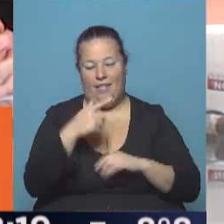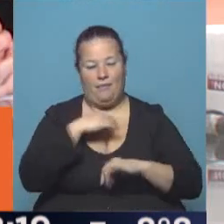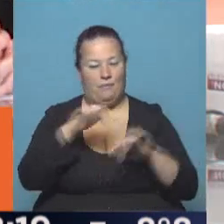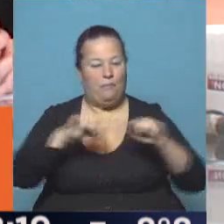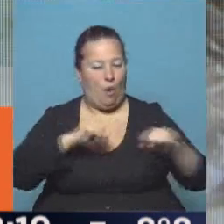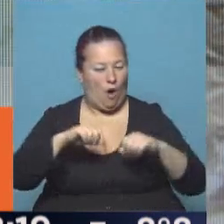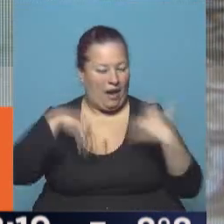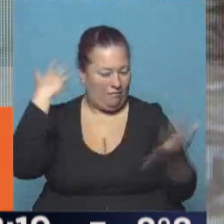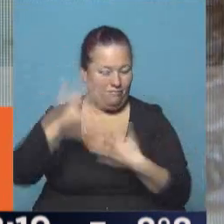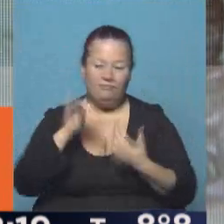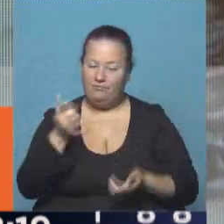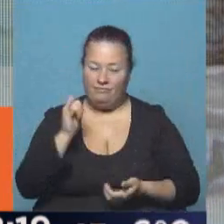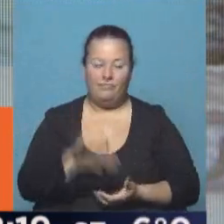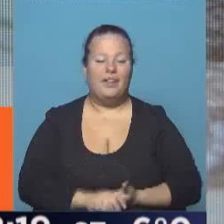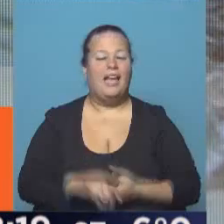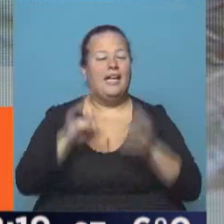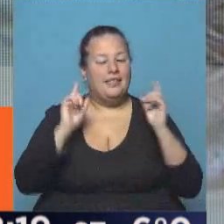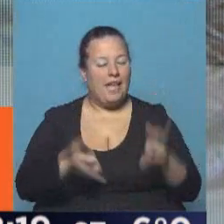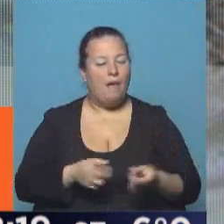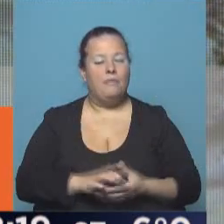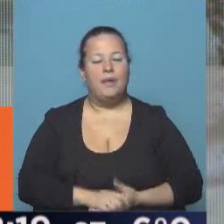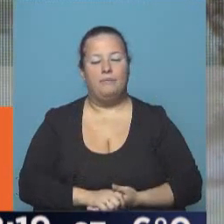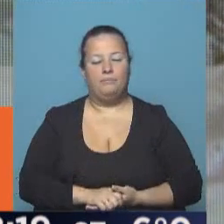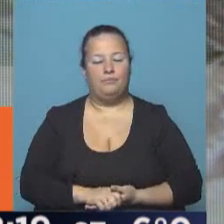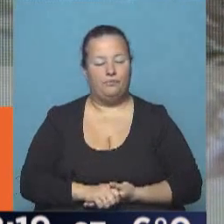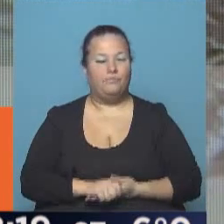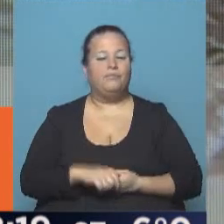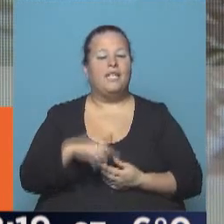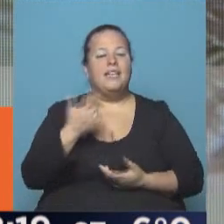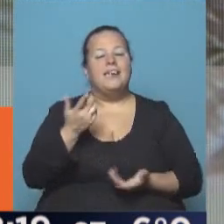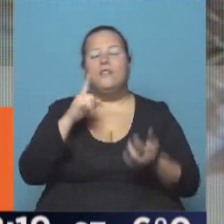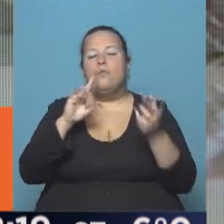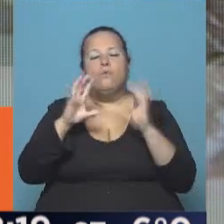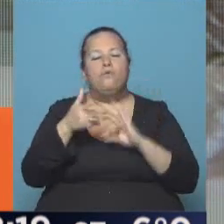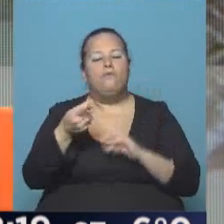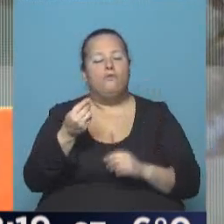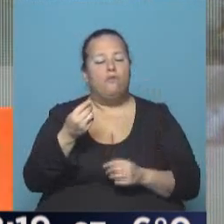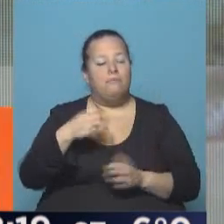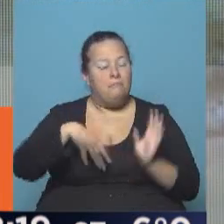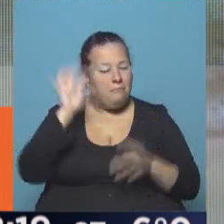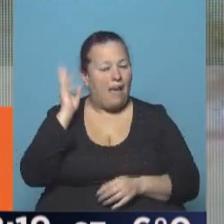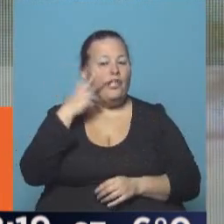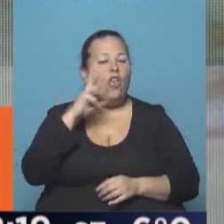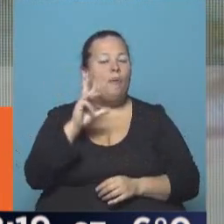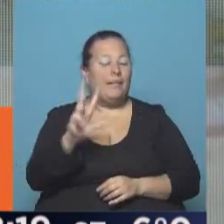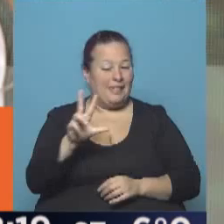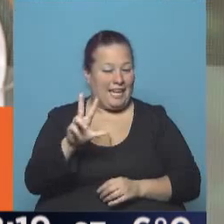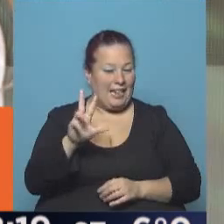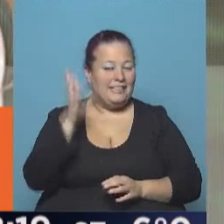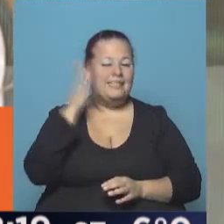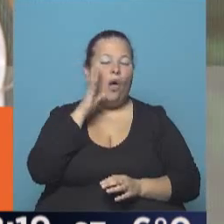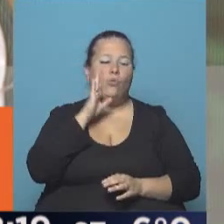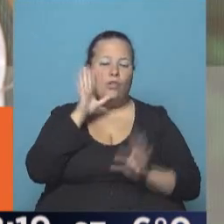los ataques, ¿no? Tal cual. Y creo que también hay una razón que sobre todo desde el 2003, cuando Estados